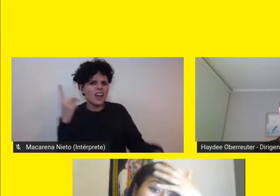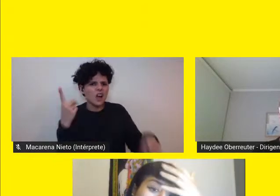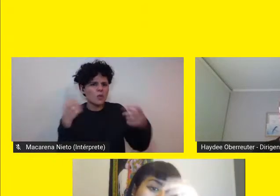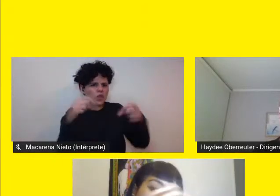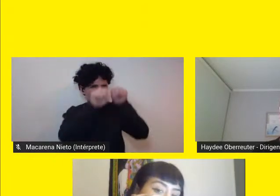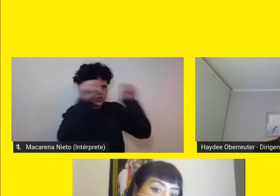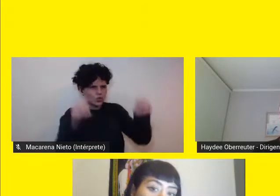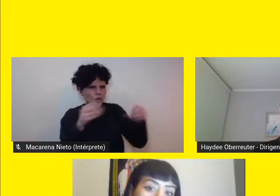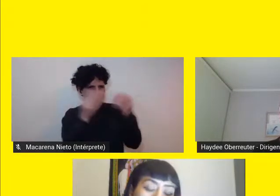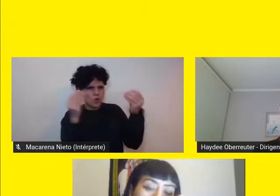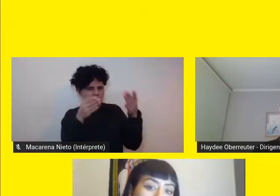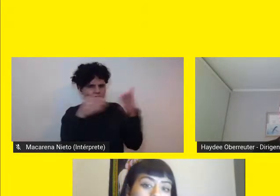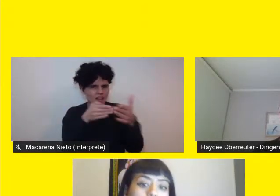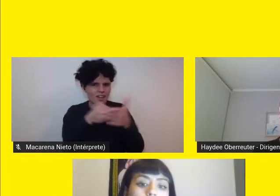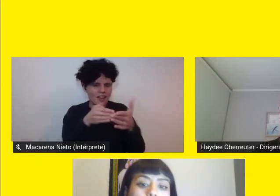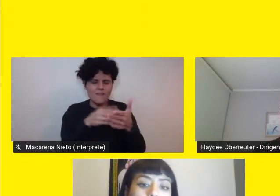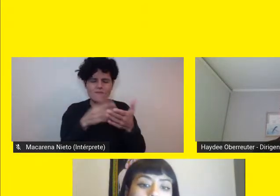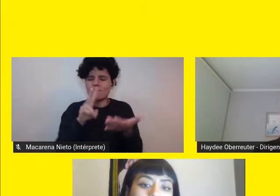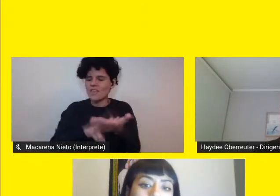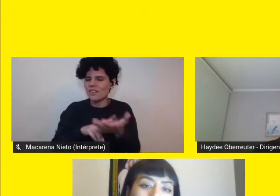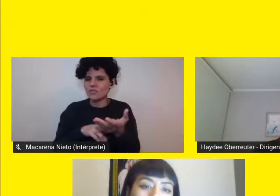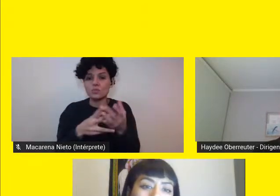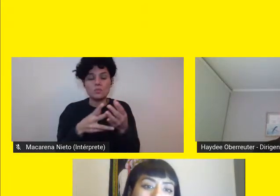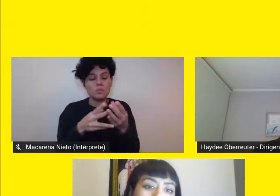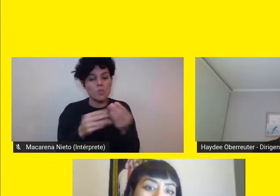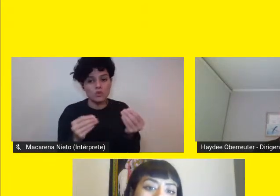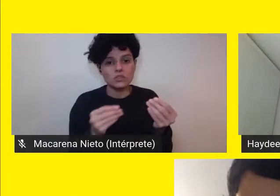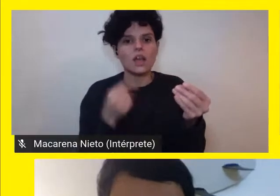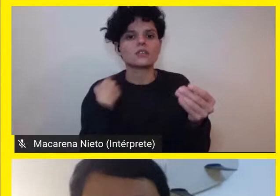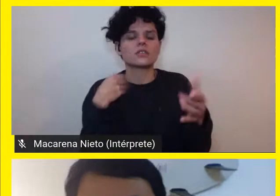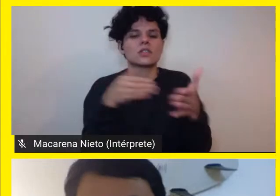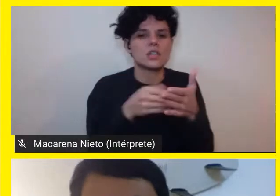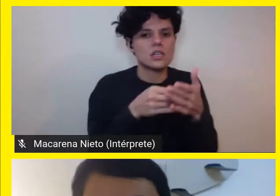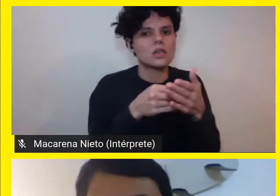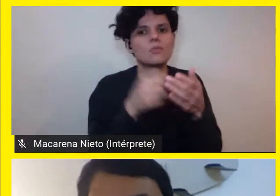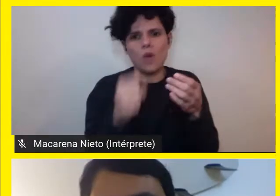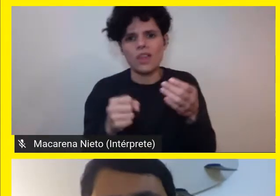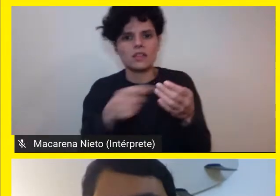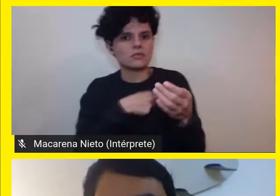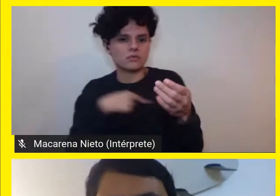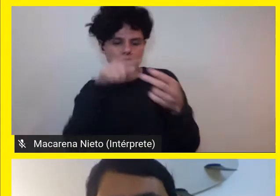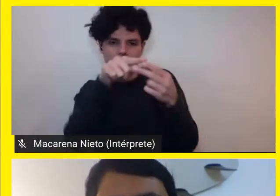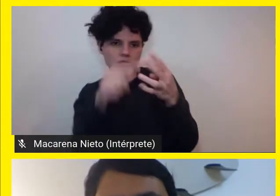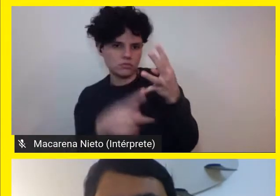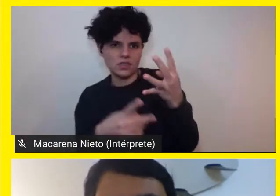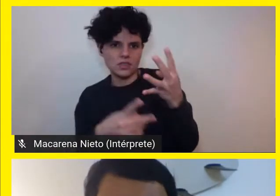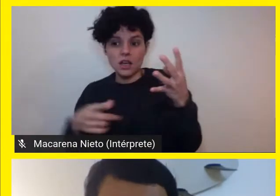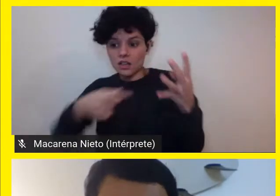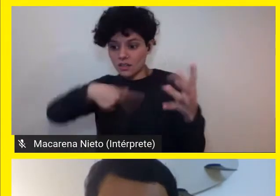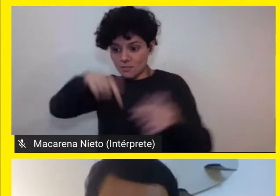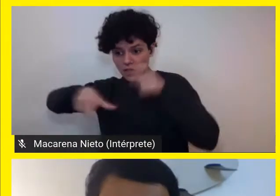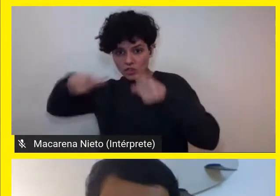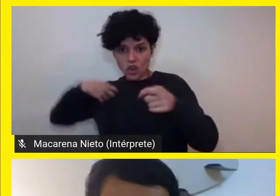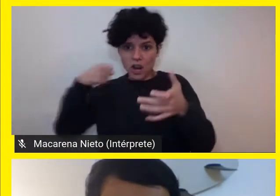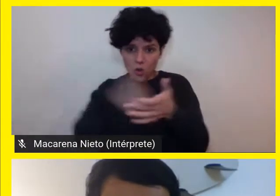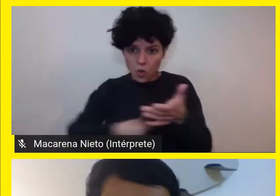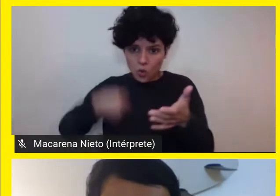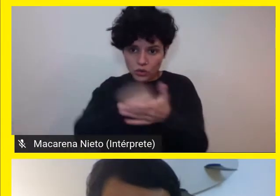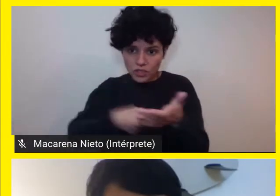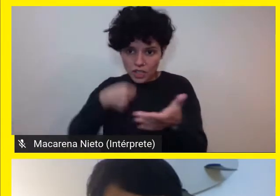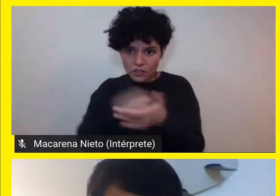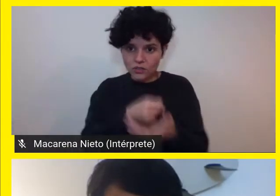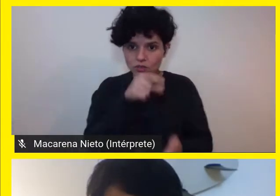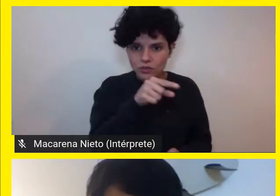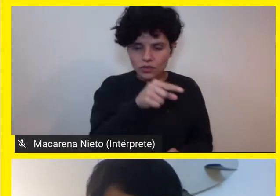difíciles de superar. Y claro, la lucha contra esas barreras estructurales, en el caso